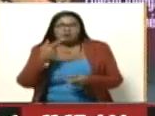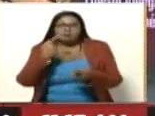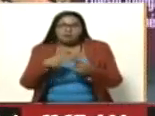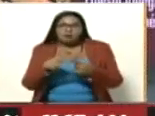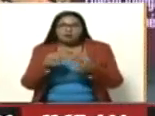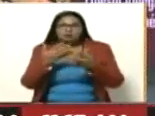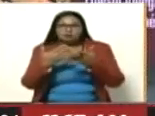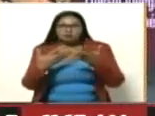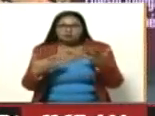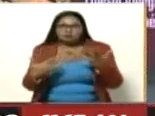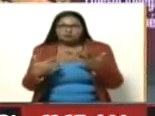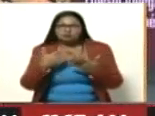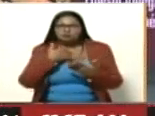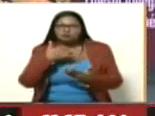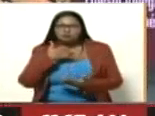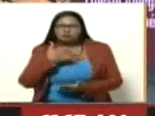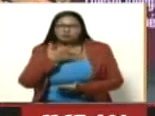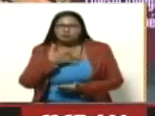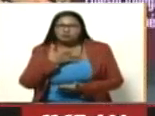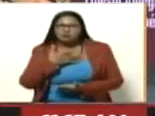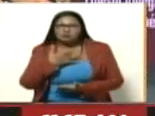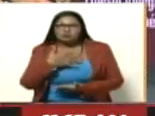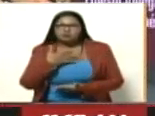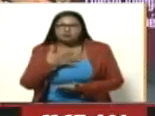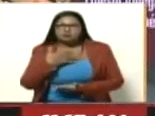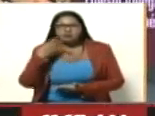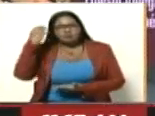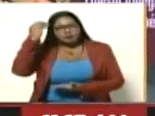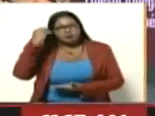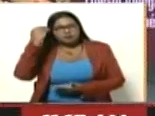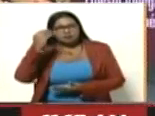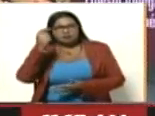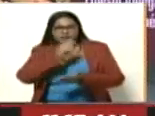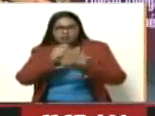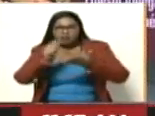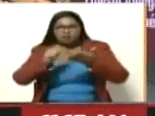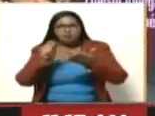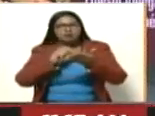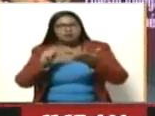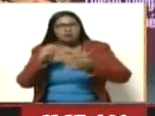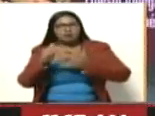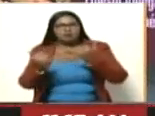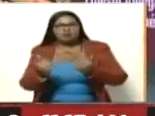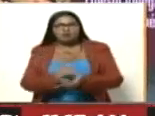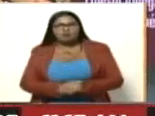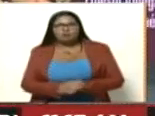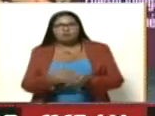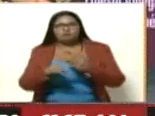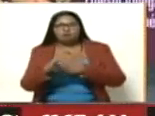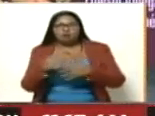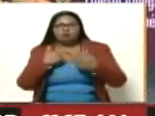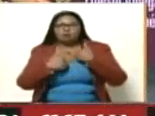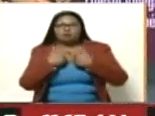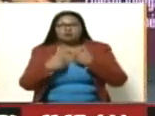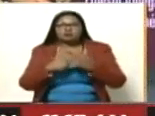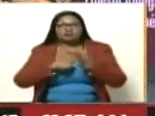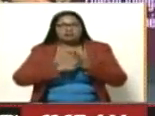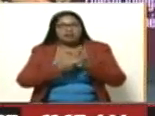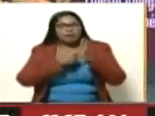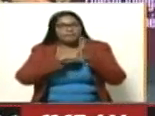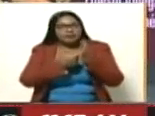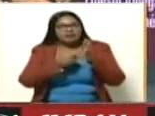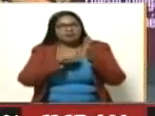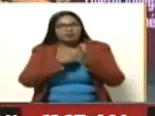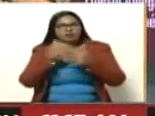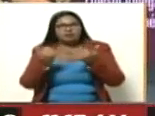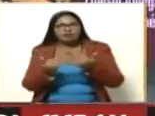muy extenso el padecer y el pensar para escribir esos momentos. Me fui con la preocupación y la presión. Dice,